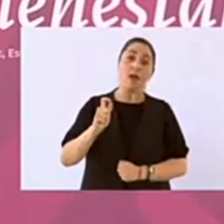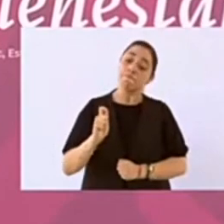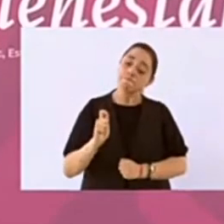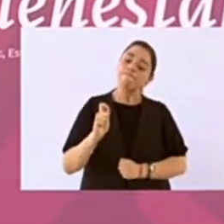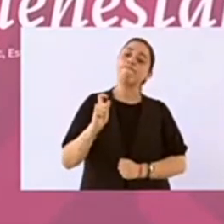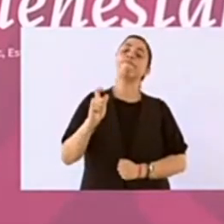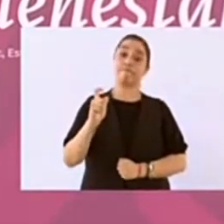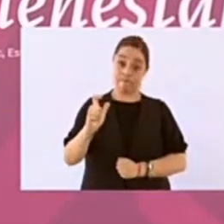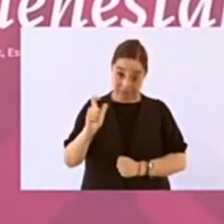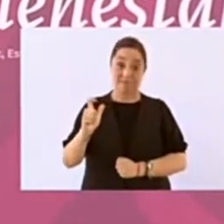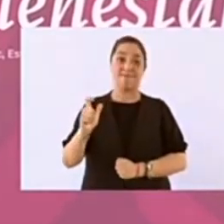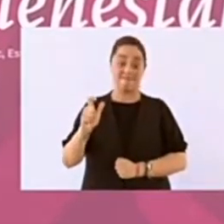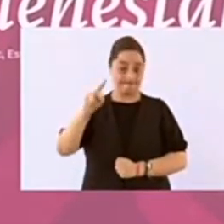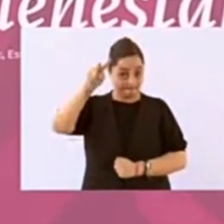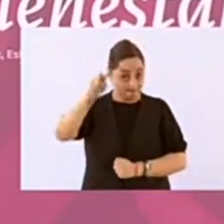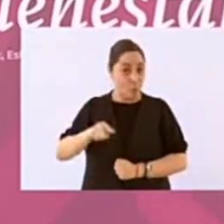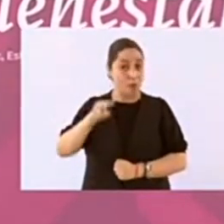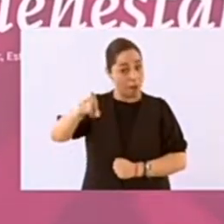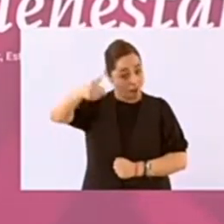considerablemente.